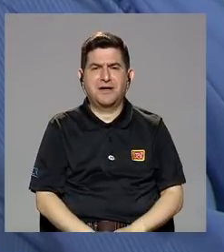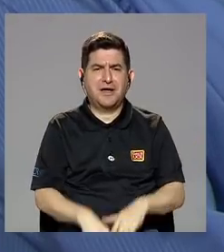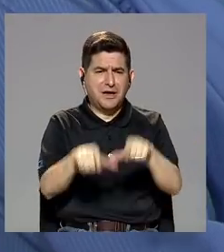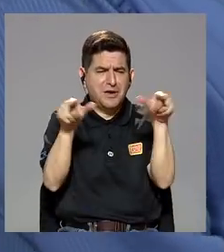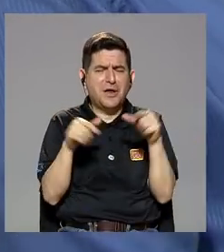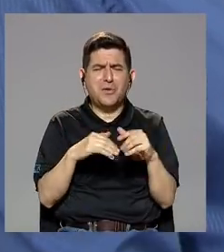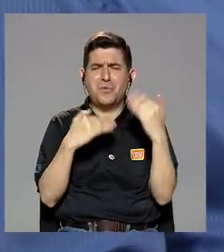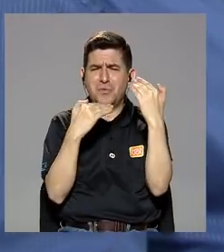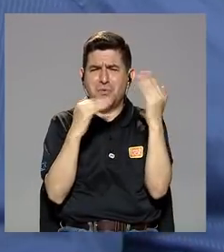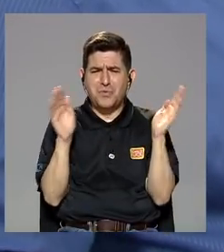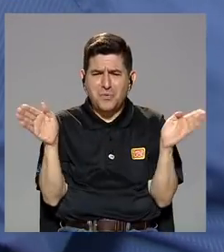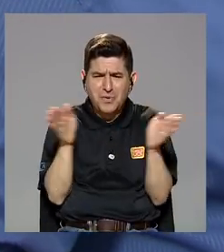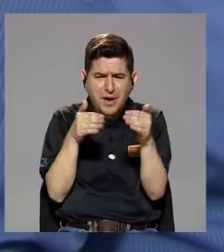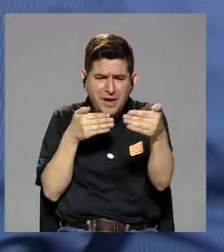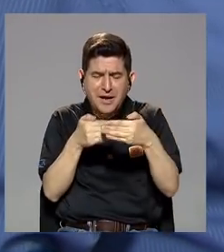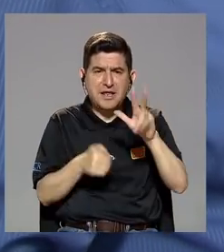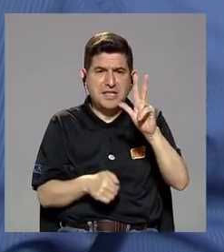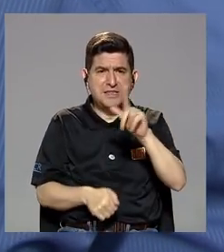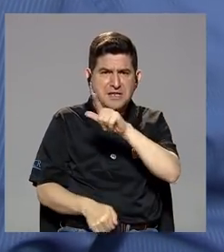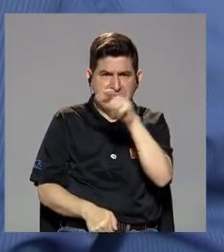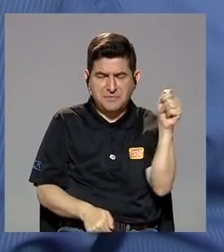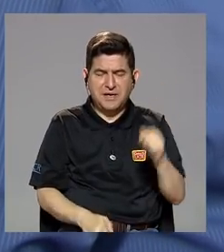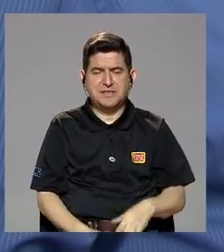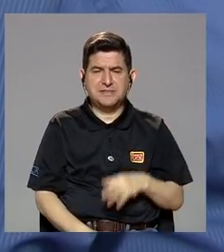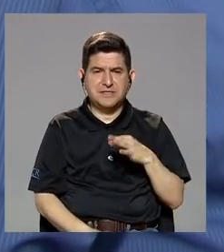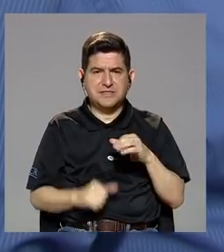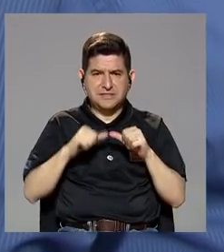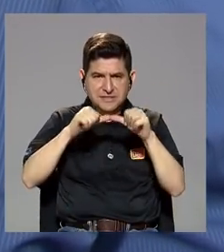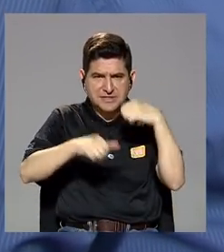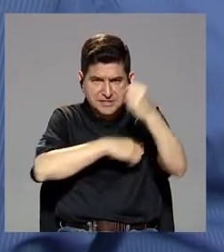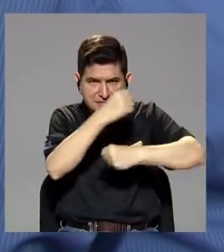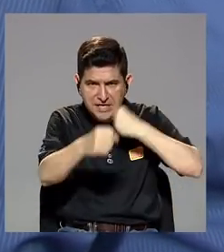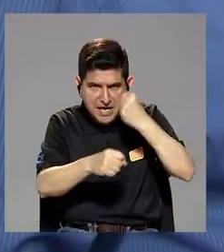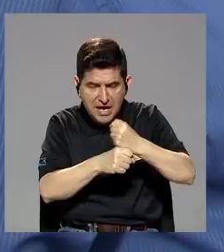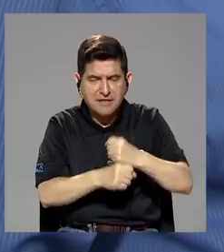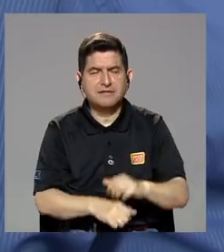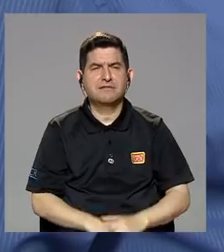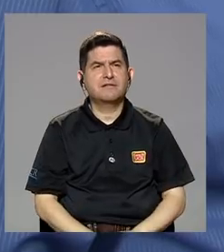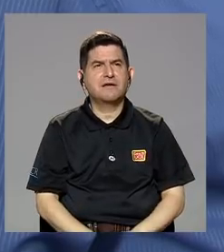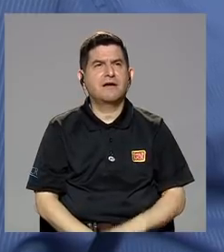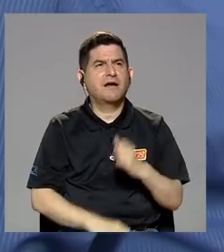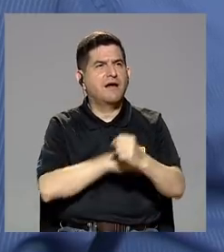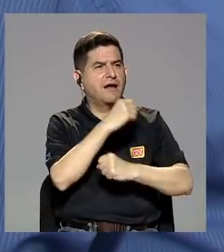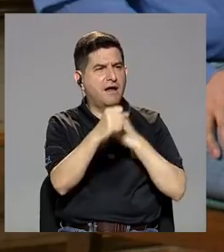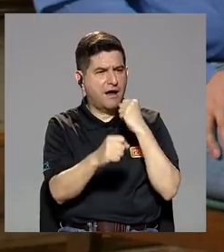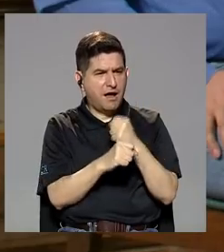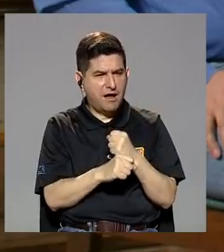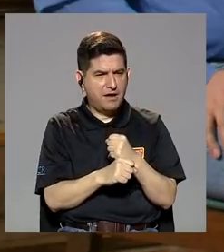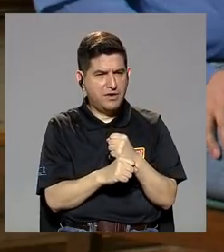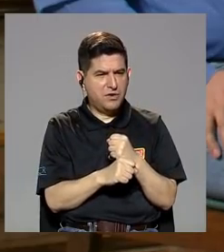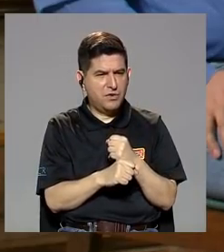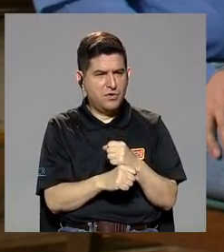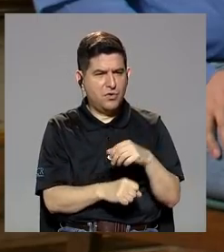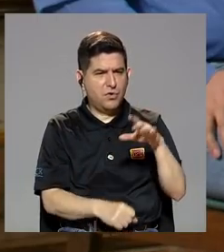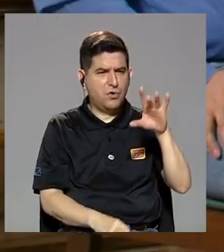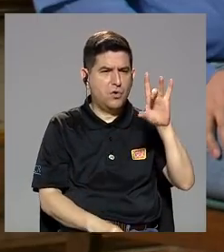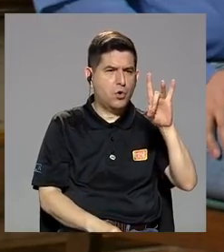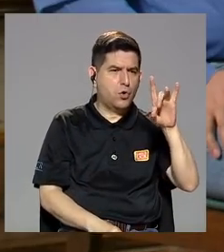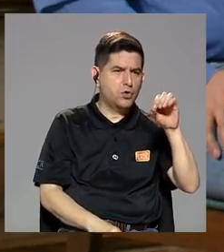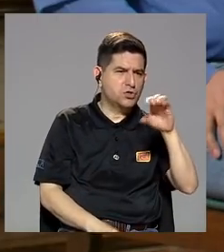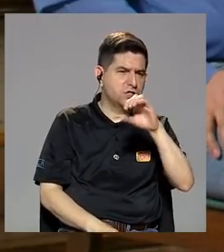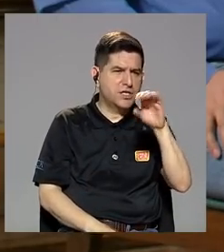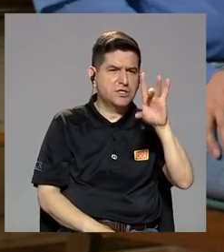estudio pequeñito y el programa duró seis meses tiempo al año siguiente estamos hablando del año 80